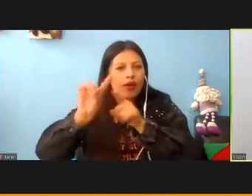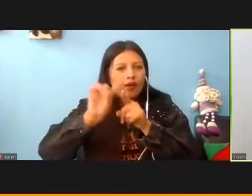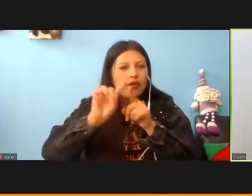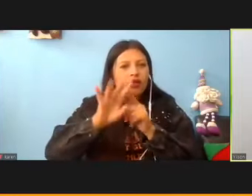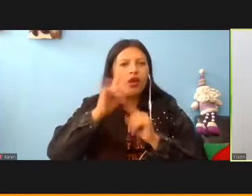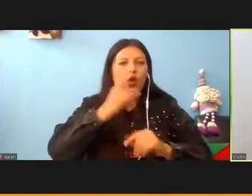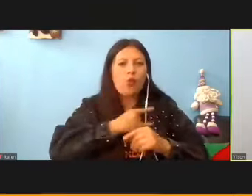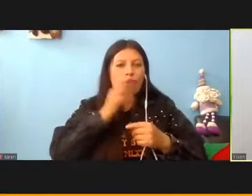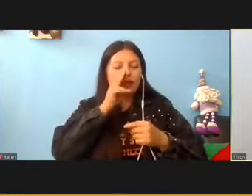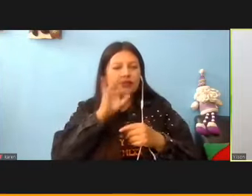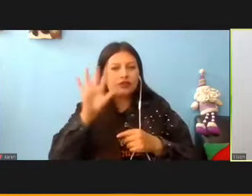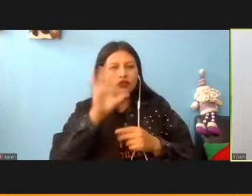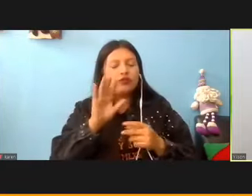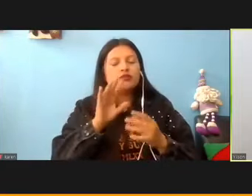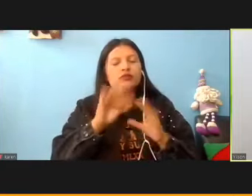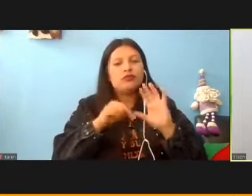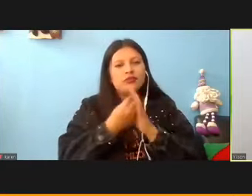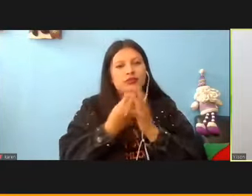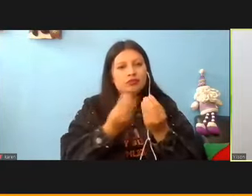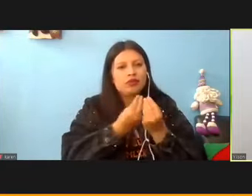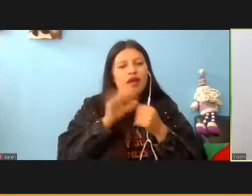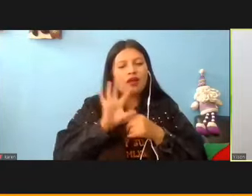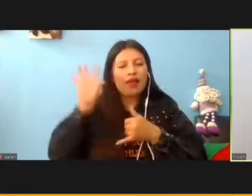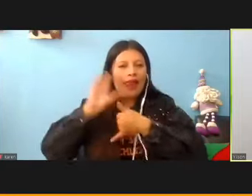Nacional de Colombia, Sede Caribe.